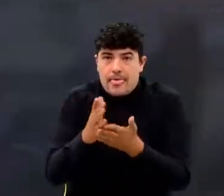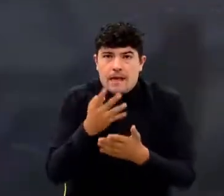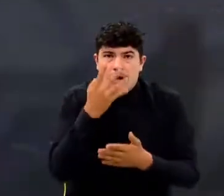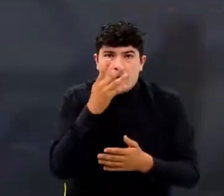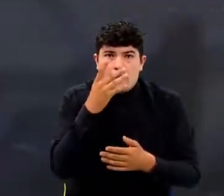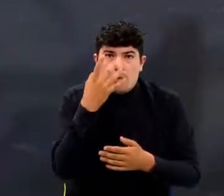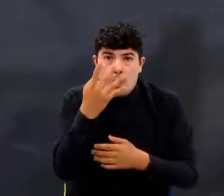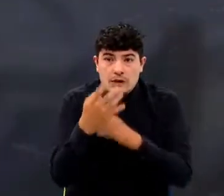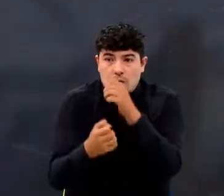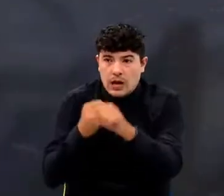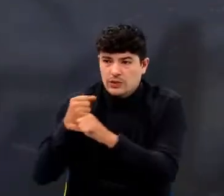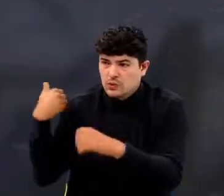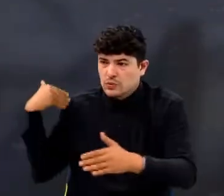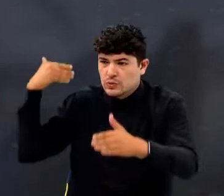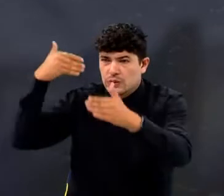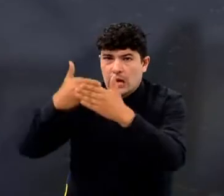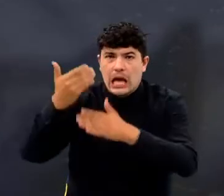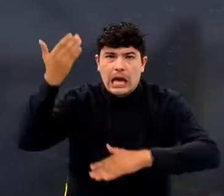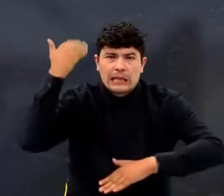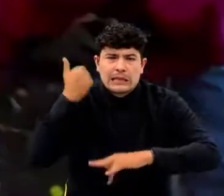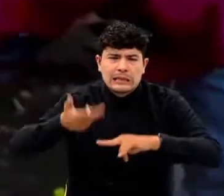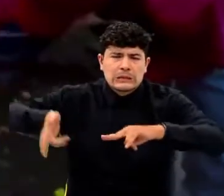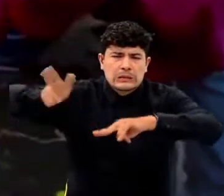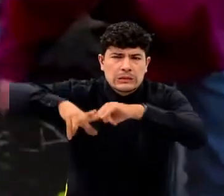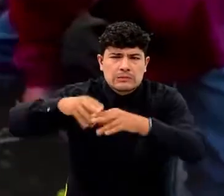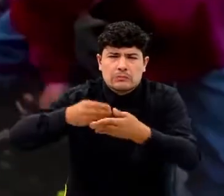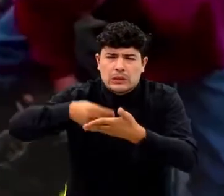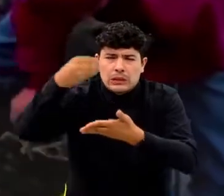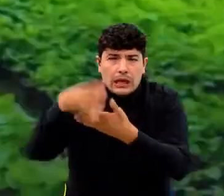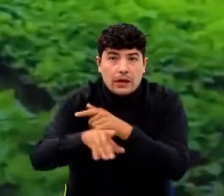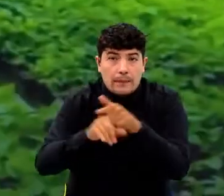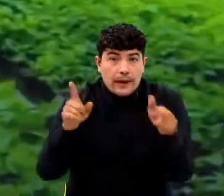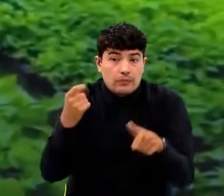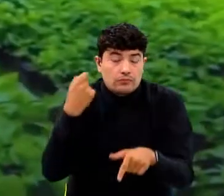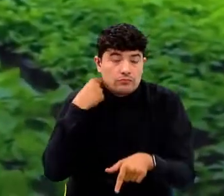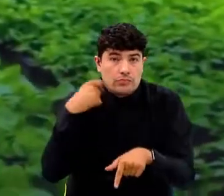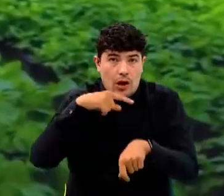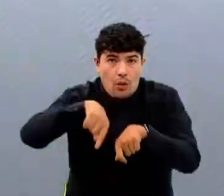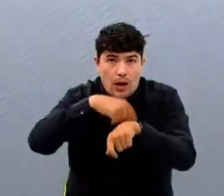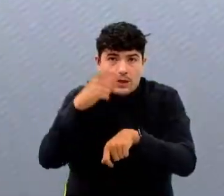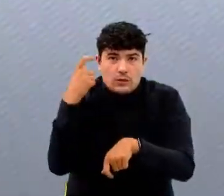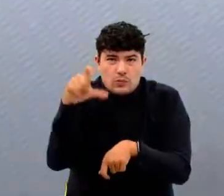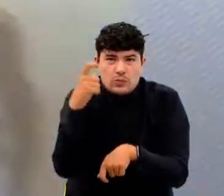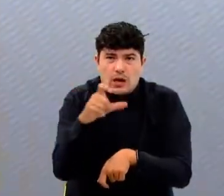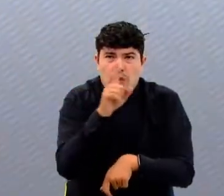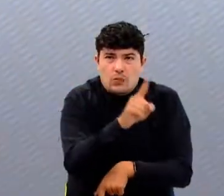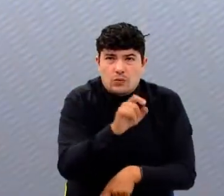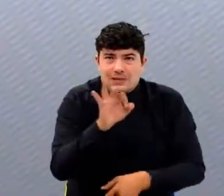logró salir de la hiperinflación. Sin embargo, en el último reporte el país registró